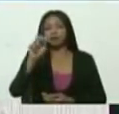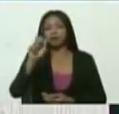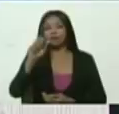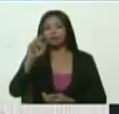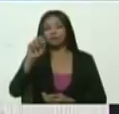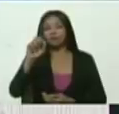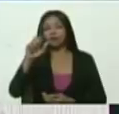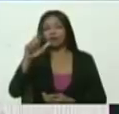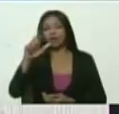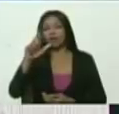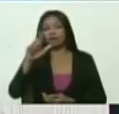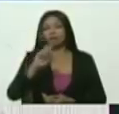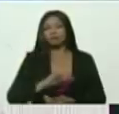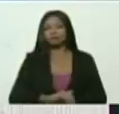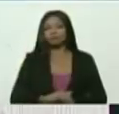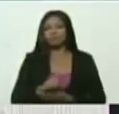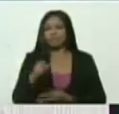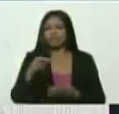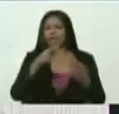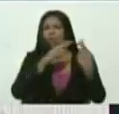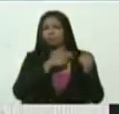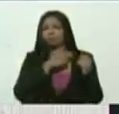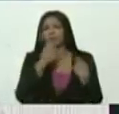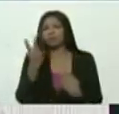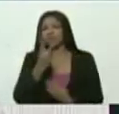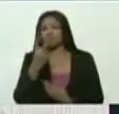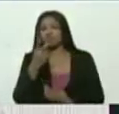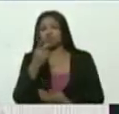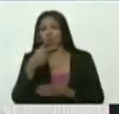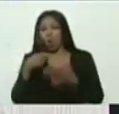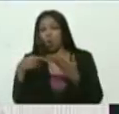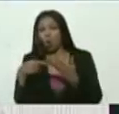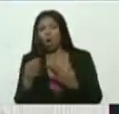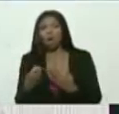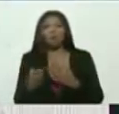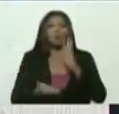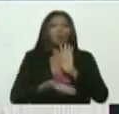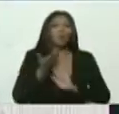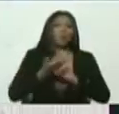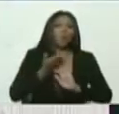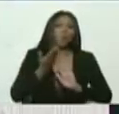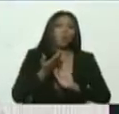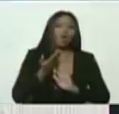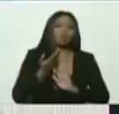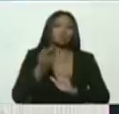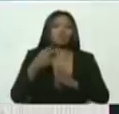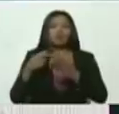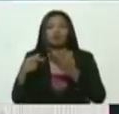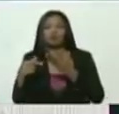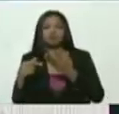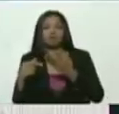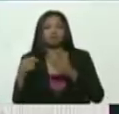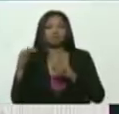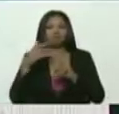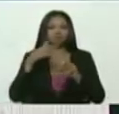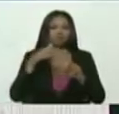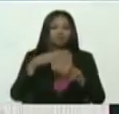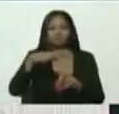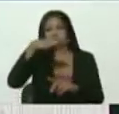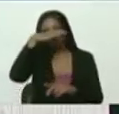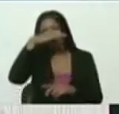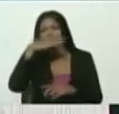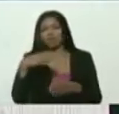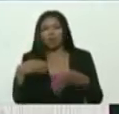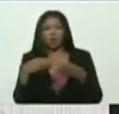Arévalo, iba a ser el encargado de dos operaciones muy importantes para la acción terrorista. Por una parte, reunir